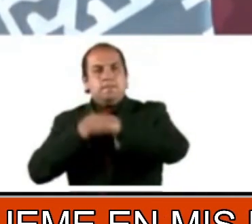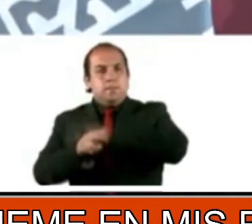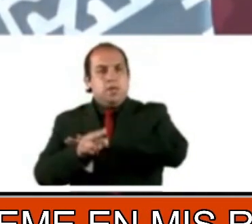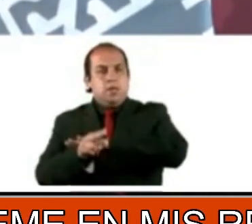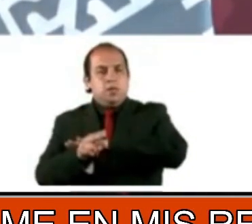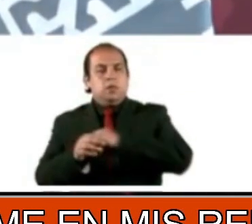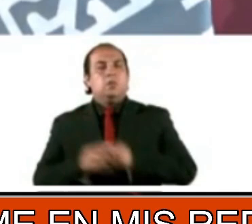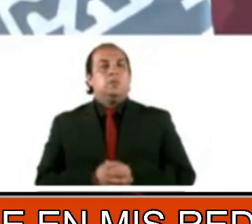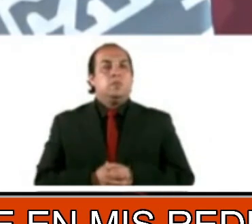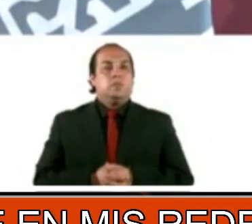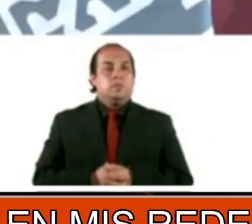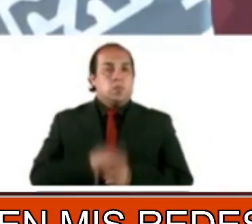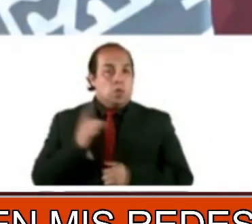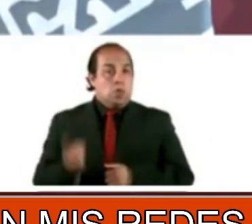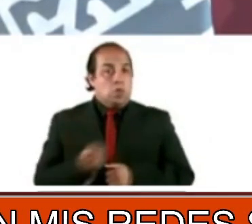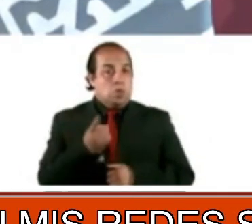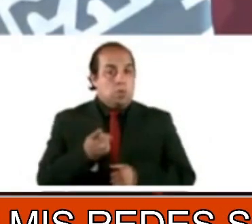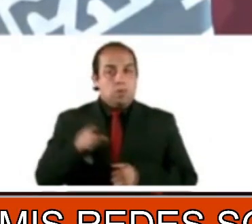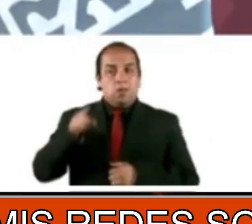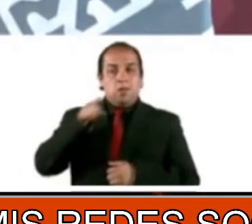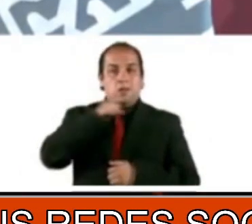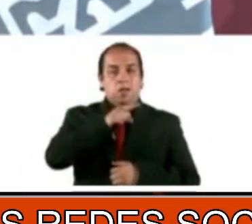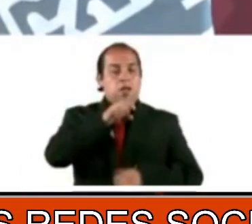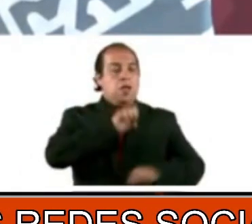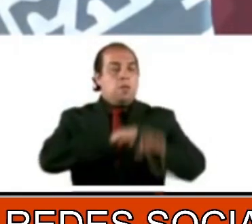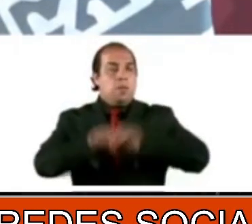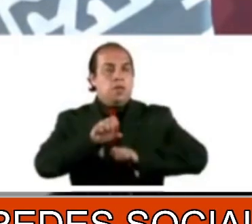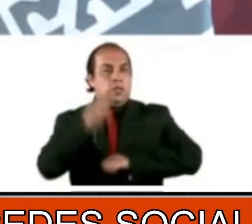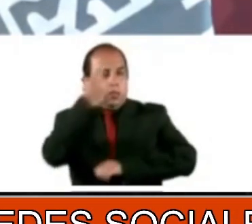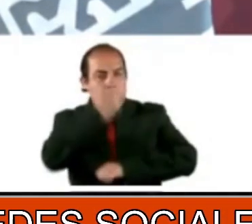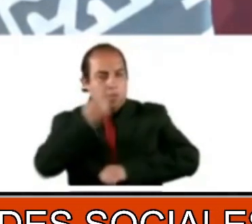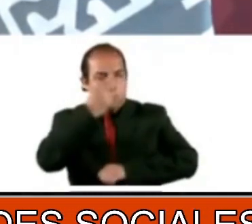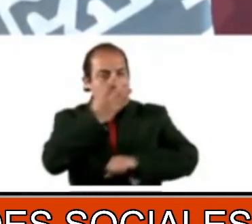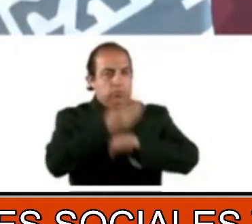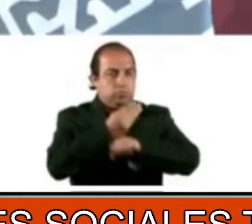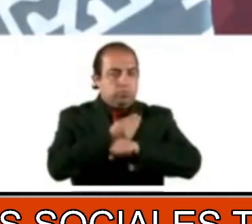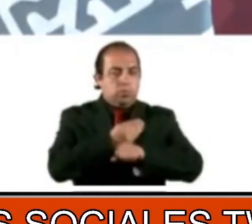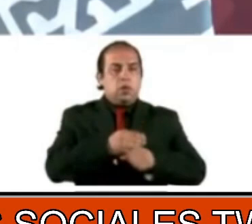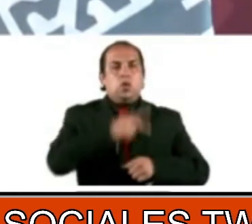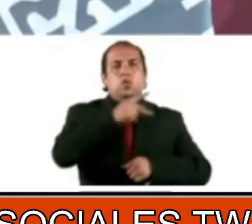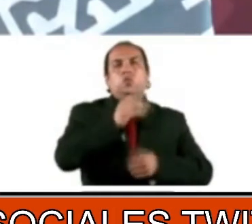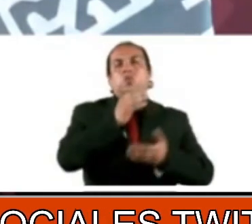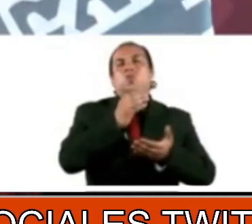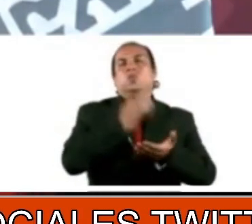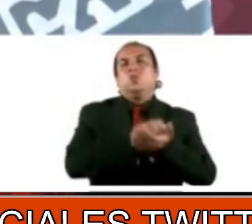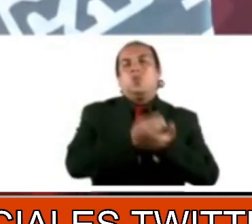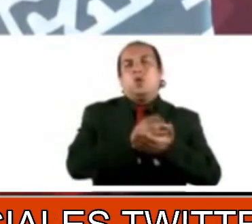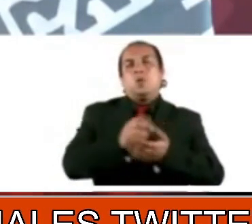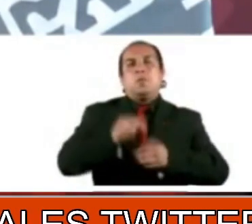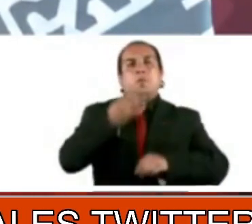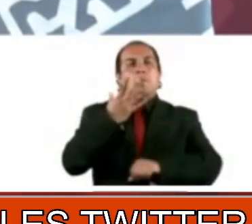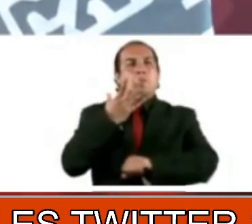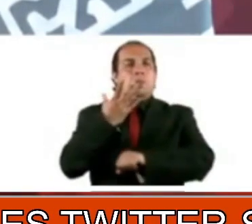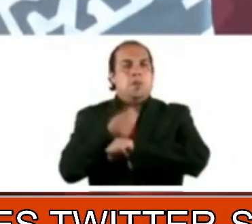Permanentemente hay una empresa que está haciendo una revisión del mantenimiento. Las bitácoras de mantenimiento son